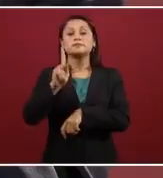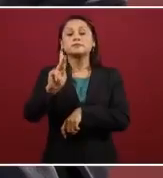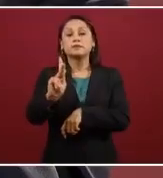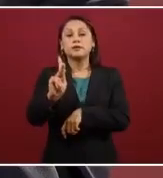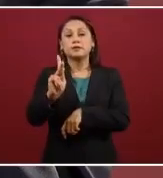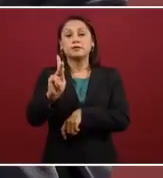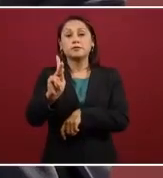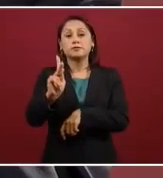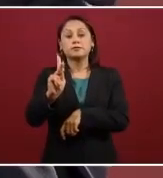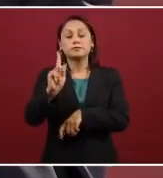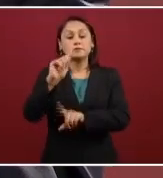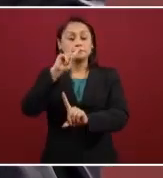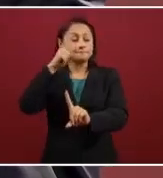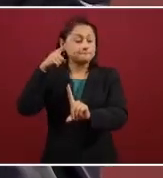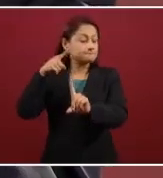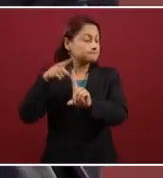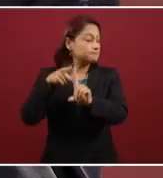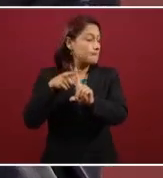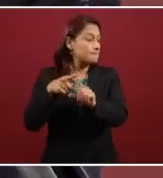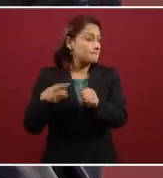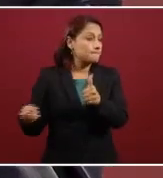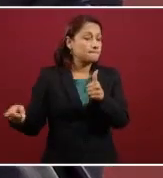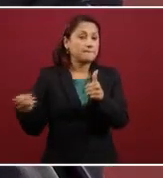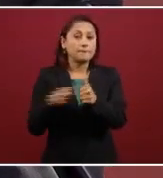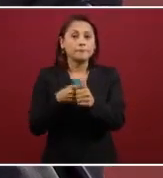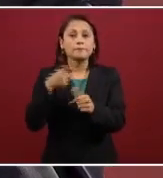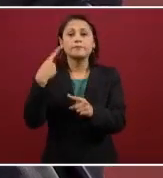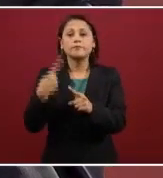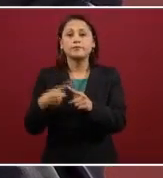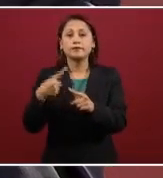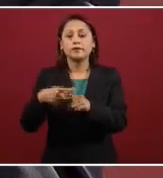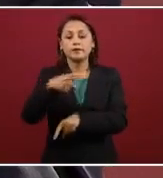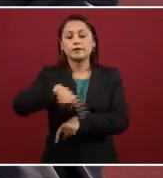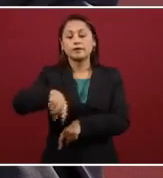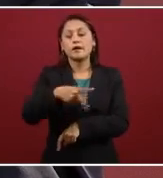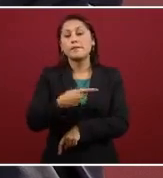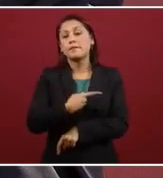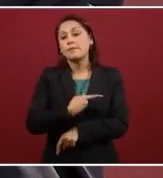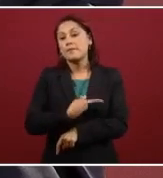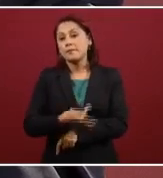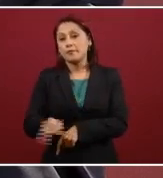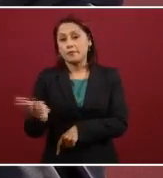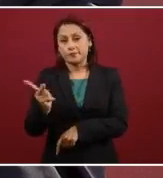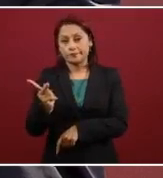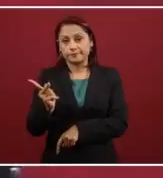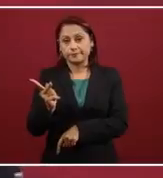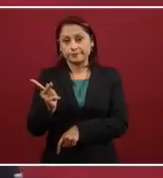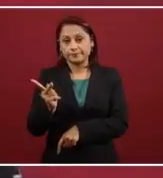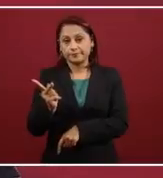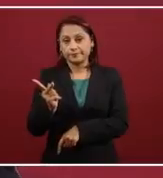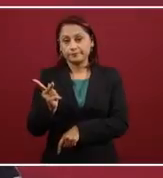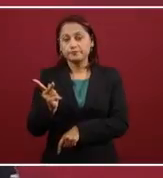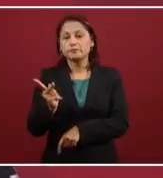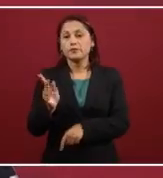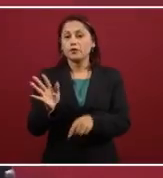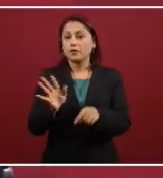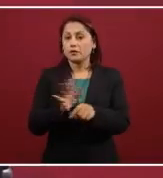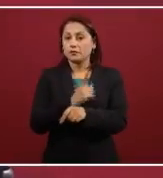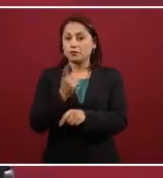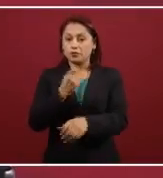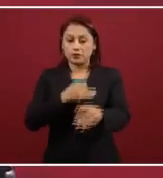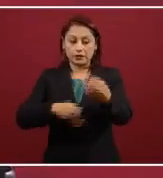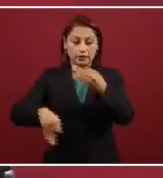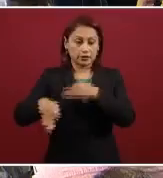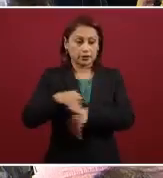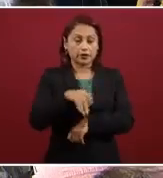siempre a los necesitados, a los pobres. Por el bien de todos, primero los pobres.